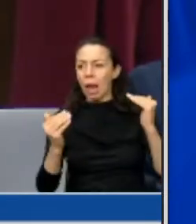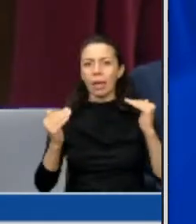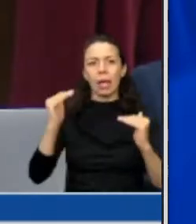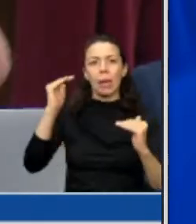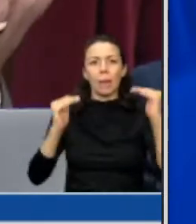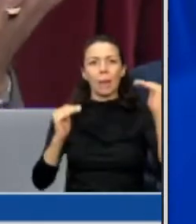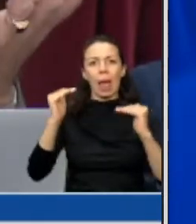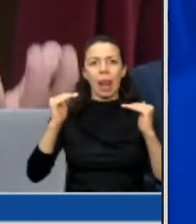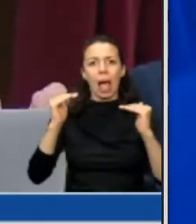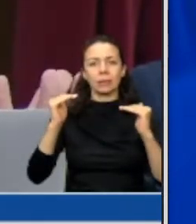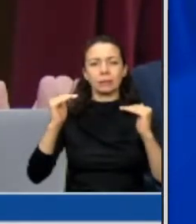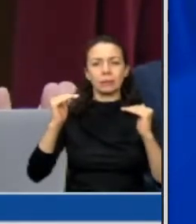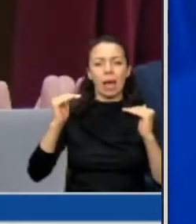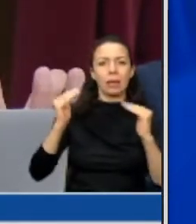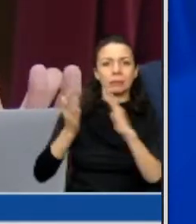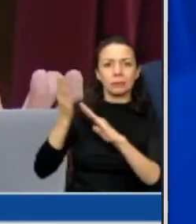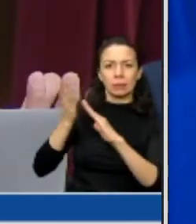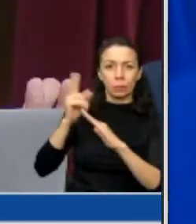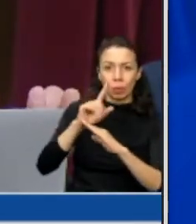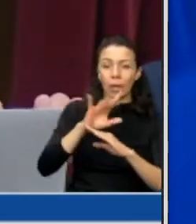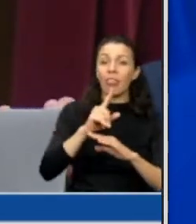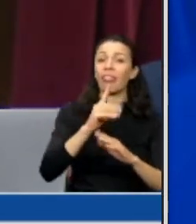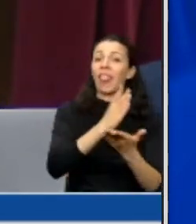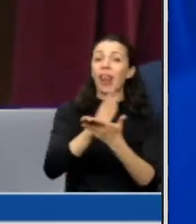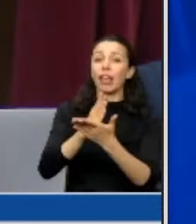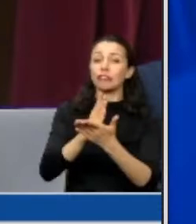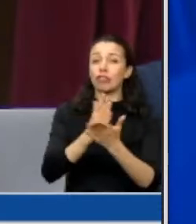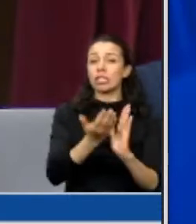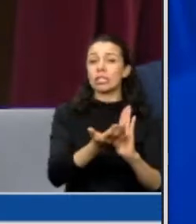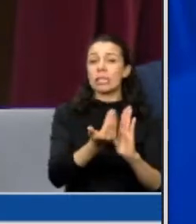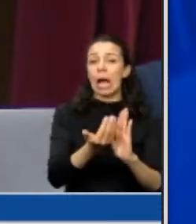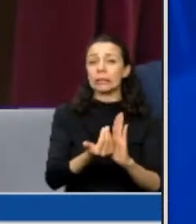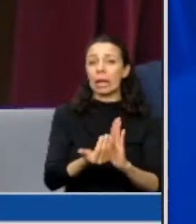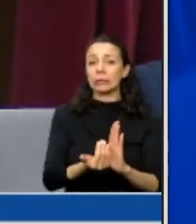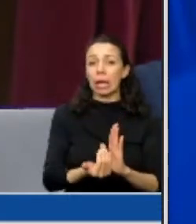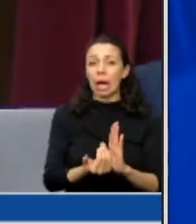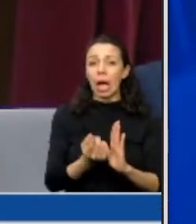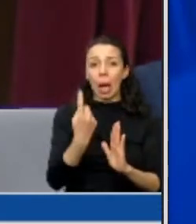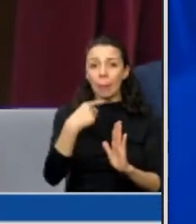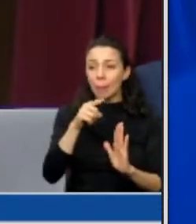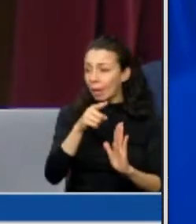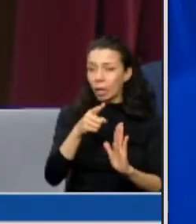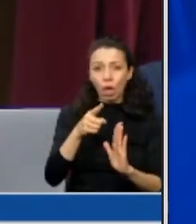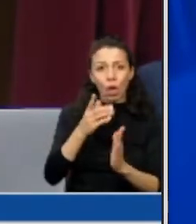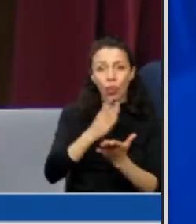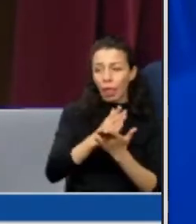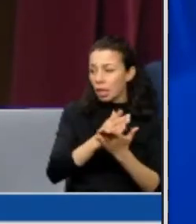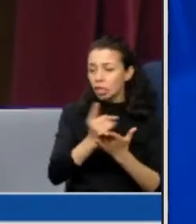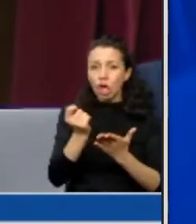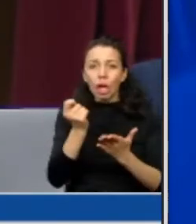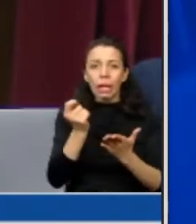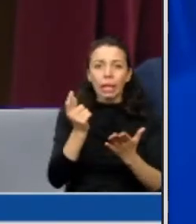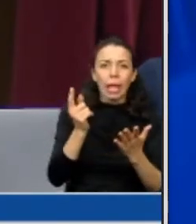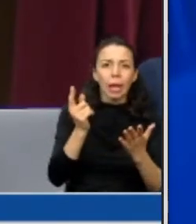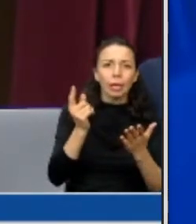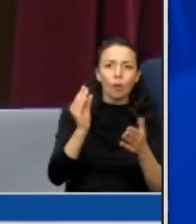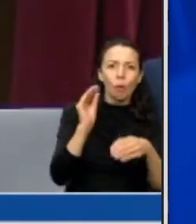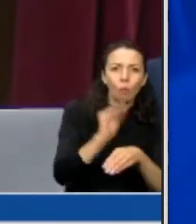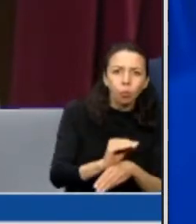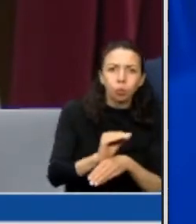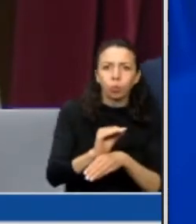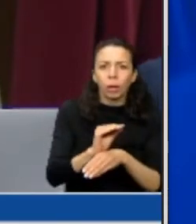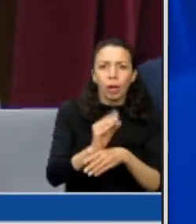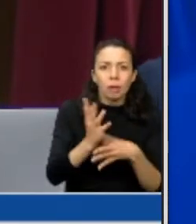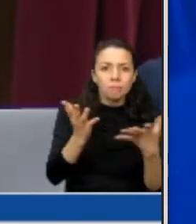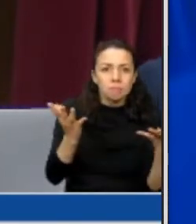consultaron, a nosotros no nos pidieron absolutamente nada, pero eso no quita que algunos hombres y mujeres que tengan capacidad, como caso de la